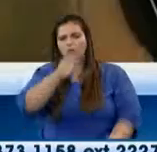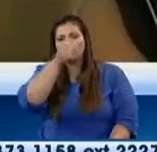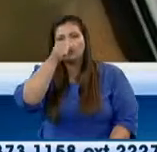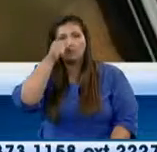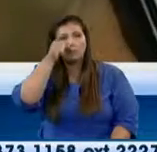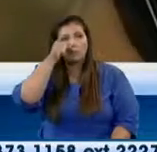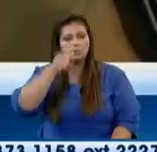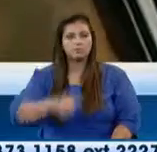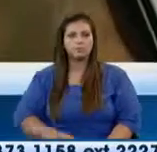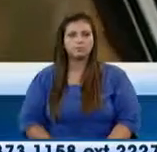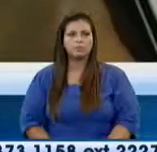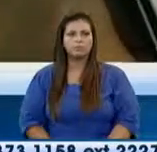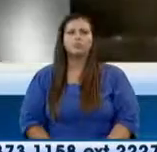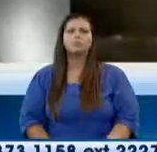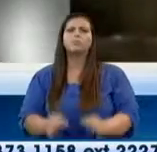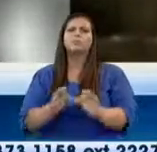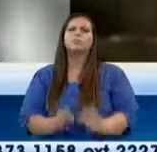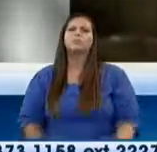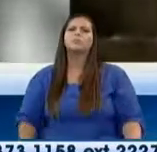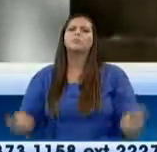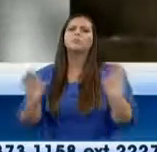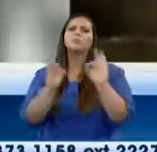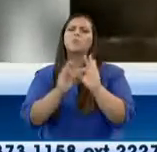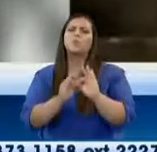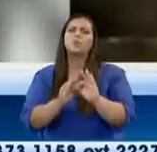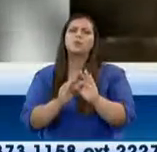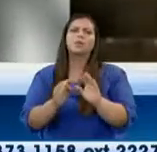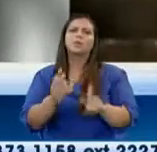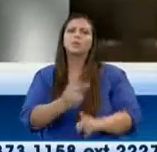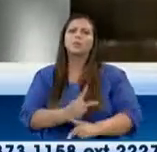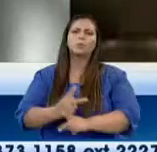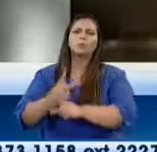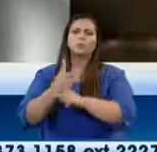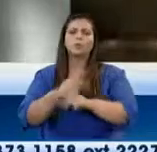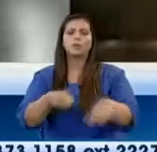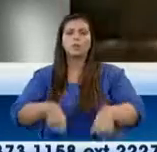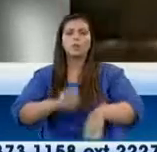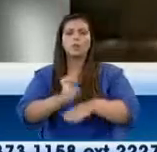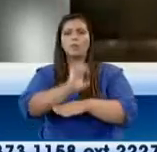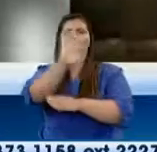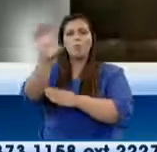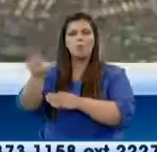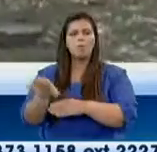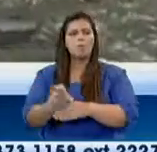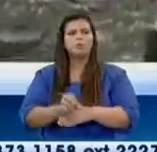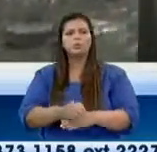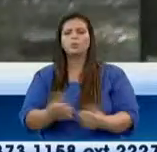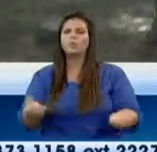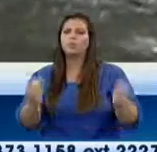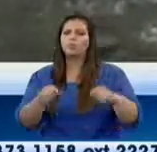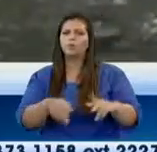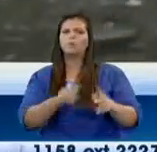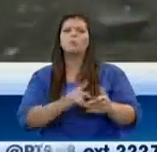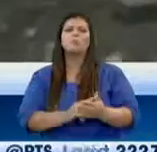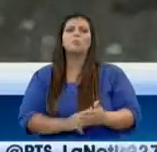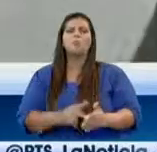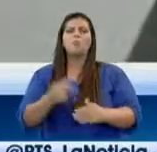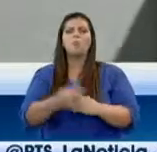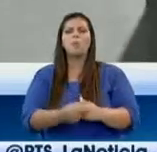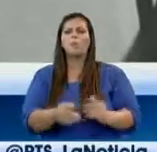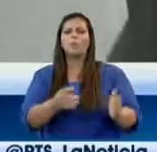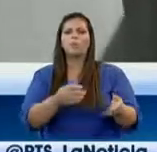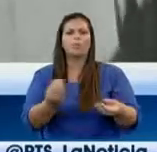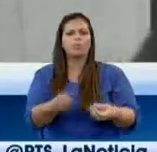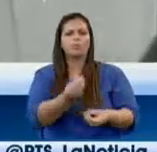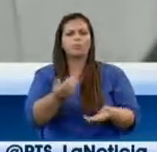importante instaurar un programa de prevención a todo nivel y que, de ser el caso, un profesional debe evaluar la estrategia